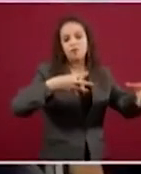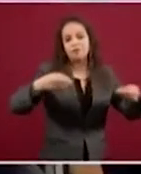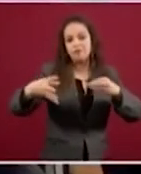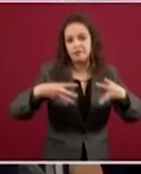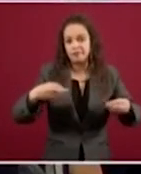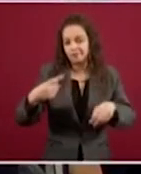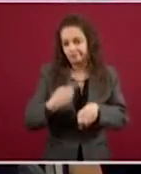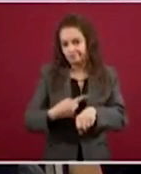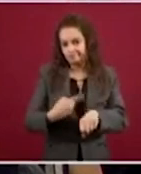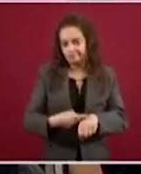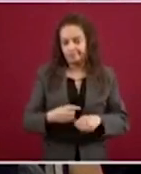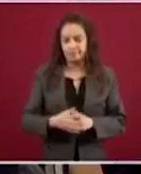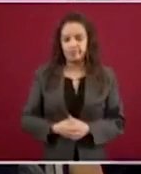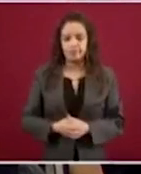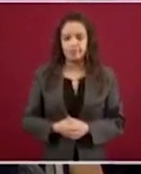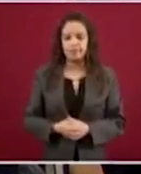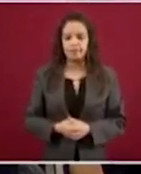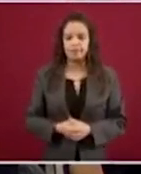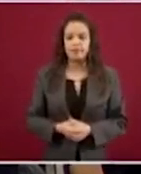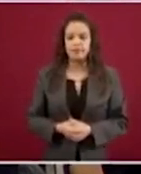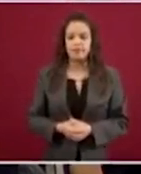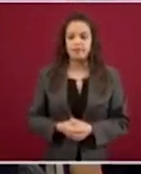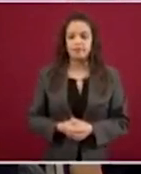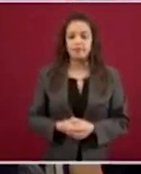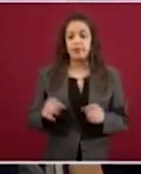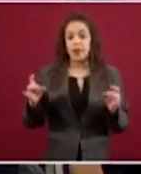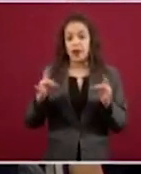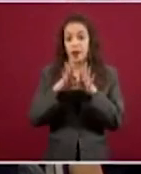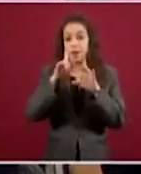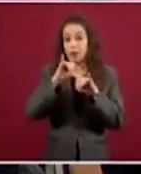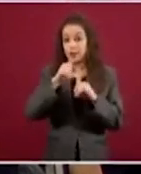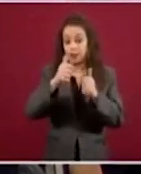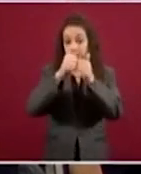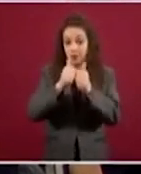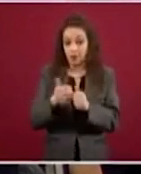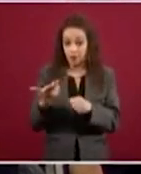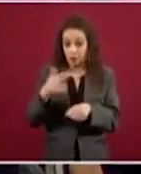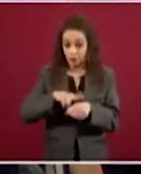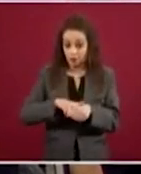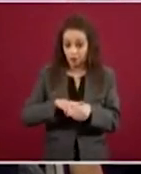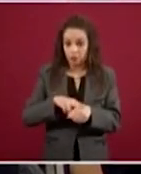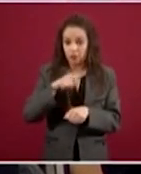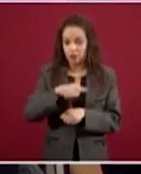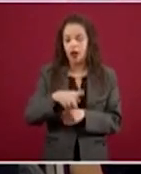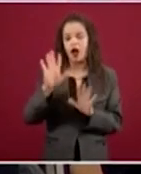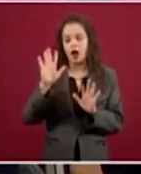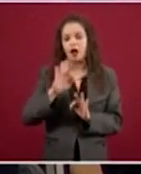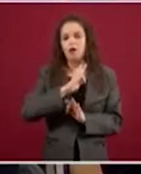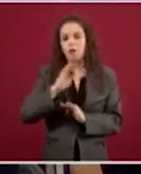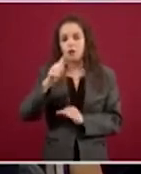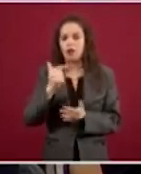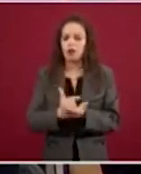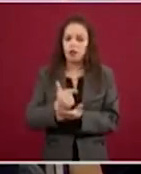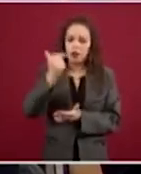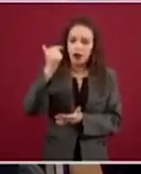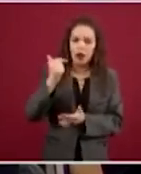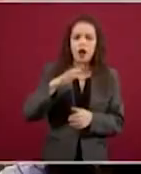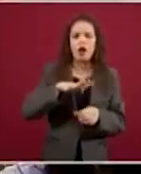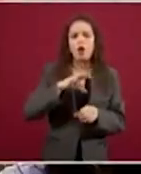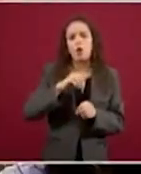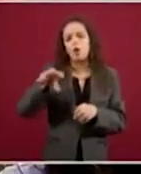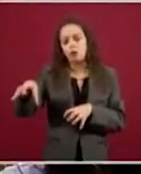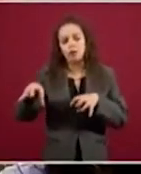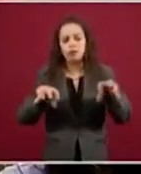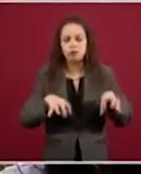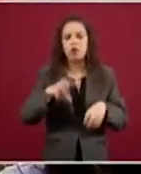aquí ya dependiendo del caso en el caso de ser hospitalizado ya lo pondríamos en un momento dado en graves o en quirúrgicos obstétricos pediátrico